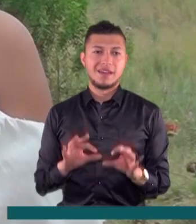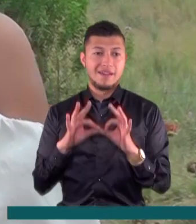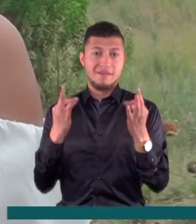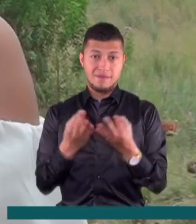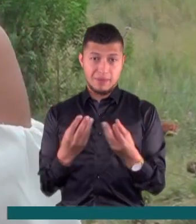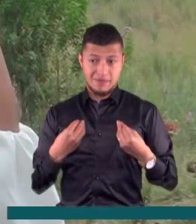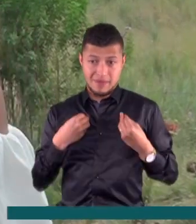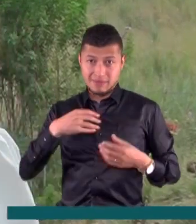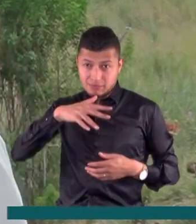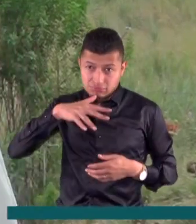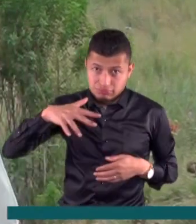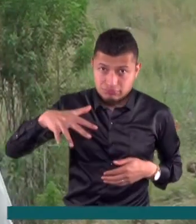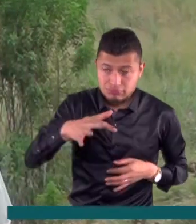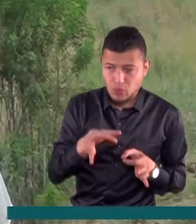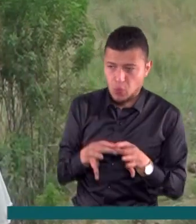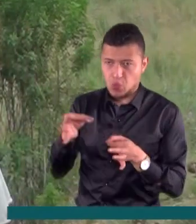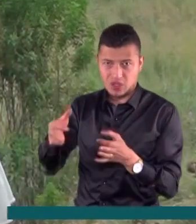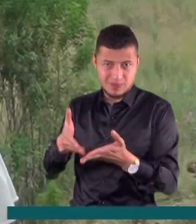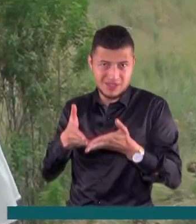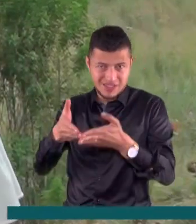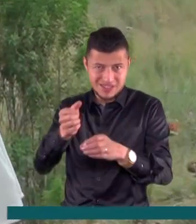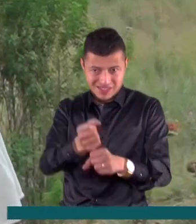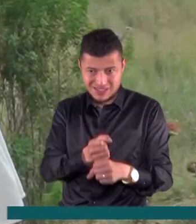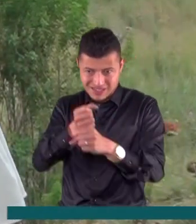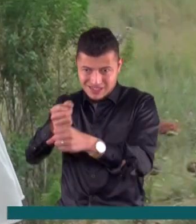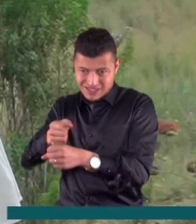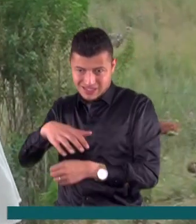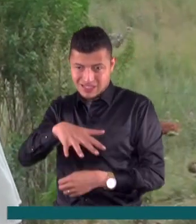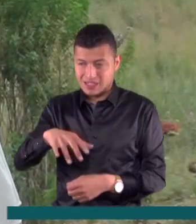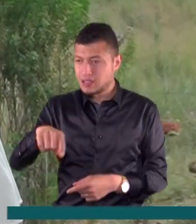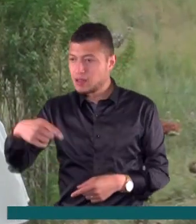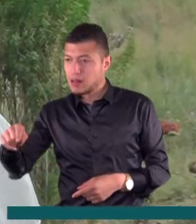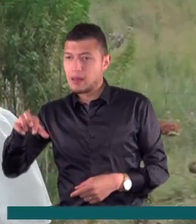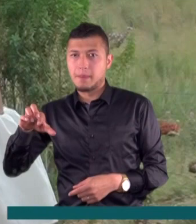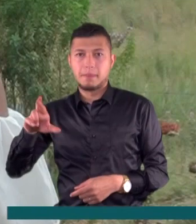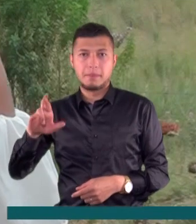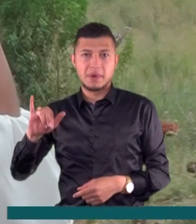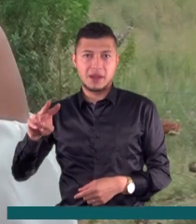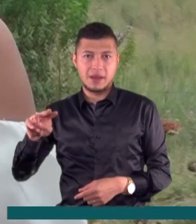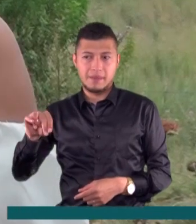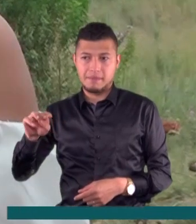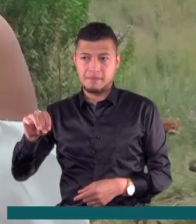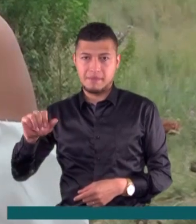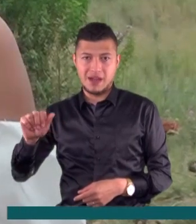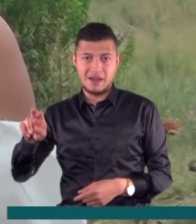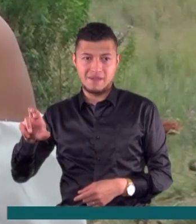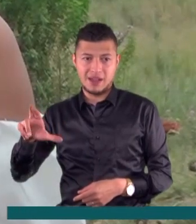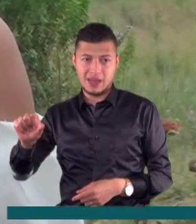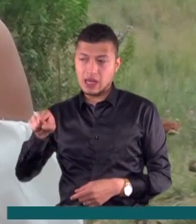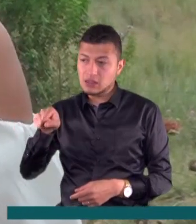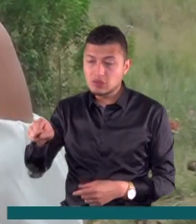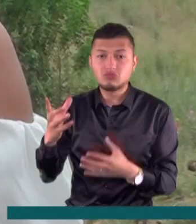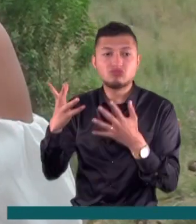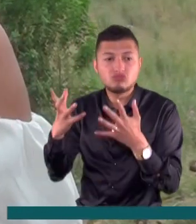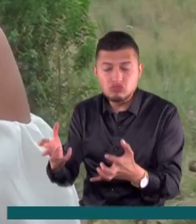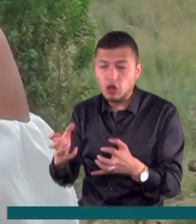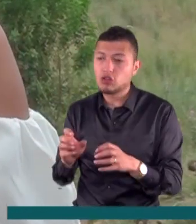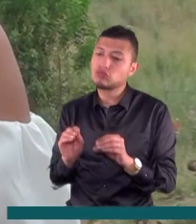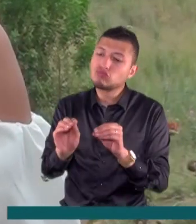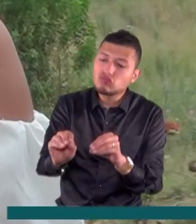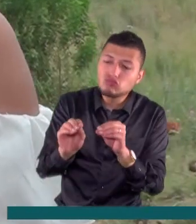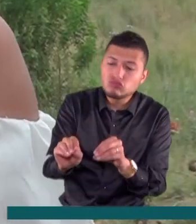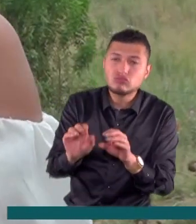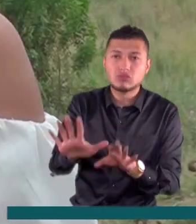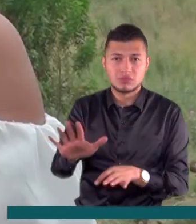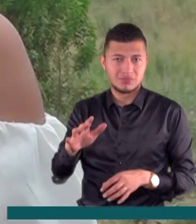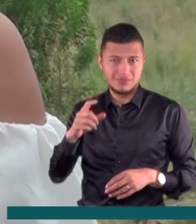Una familia ubicada en el área rural entre los municipios de Puerto Carreño y de La Primavera han decidido aportar a la conservación de los cerdos criollos casco de